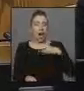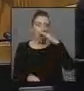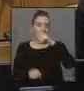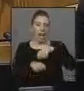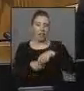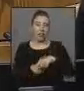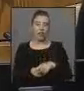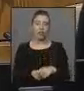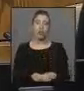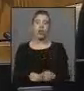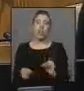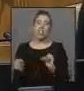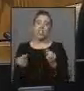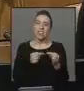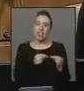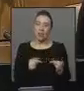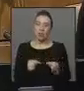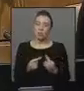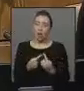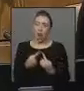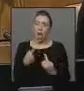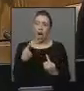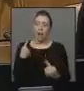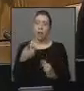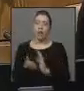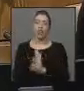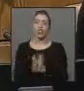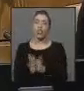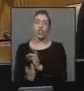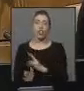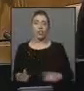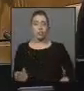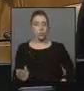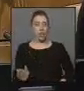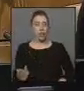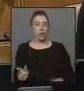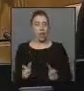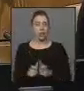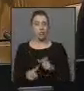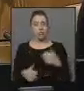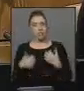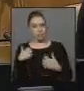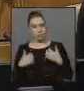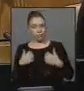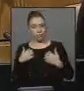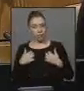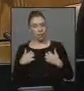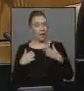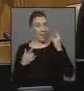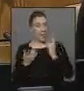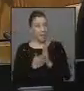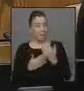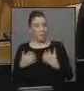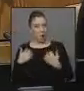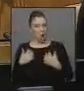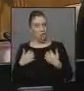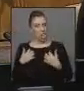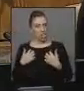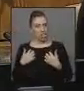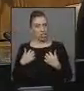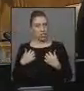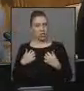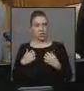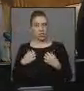indicaciones. Y que las discutimos generosa y ampliamente con todos los colegas de la Comisión. Se molestaron al principio. No